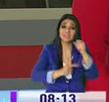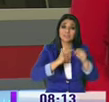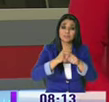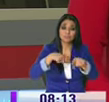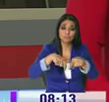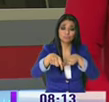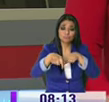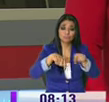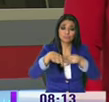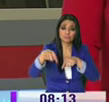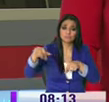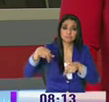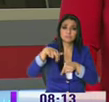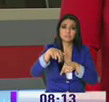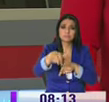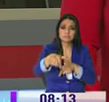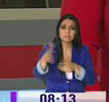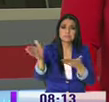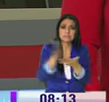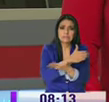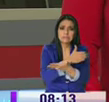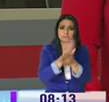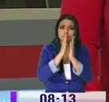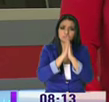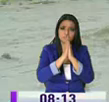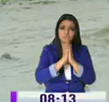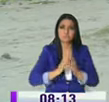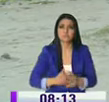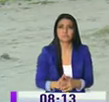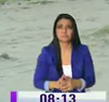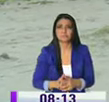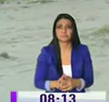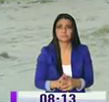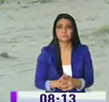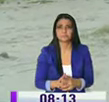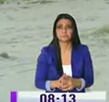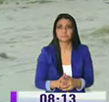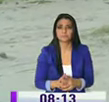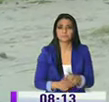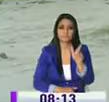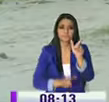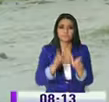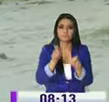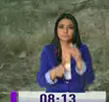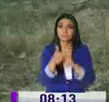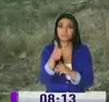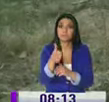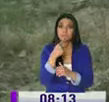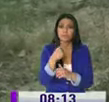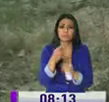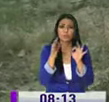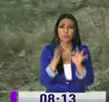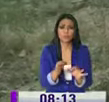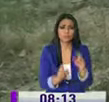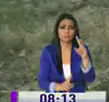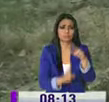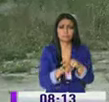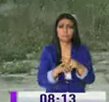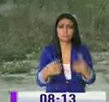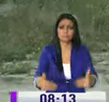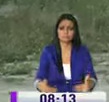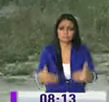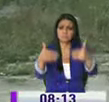el acceso a la vía principal de esta zona veamos según el relato de los moradores de la noche a la mañana este muro fue construido